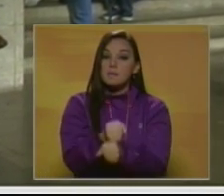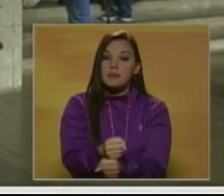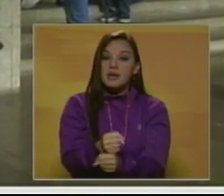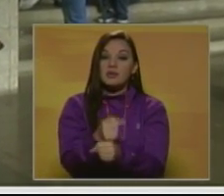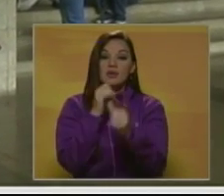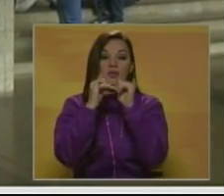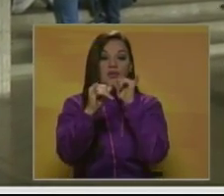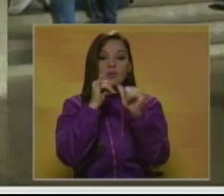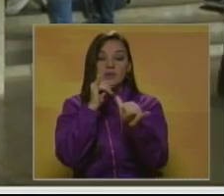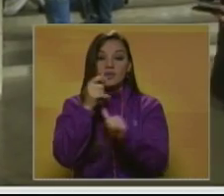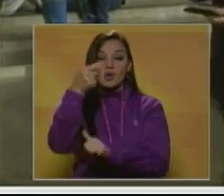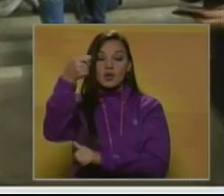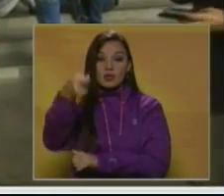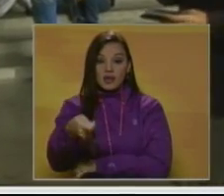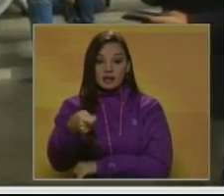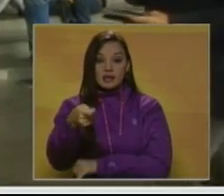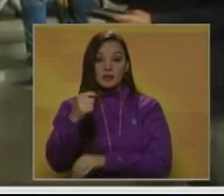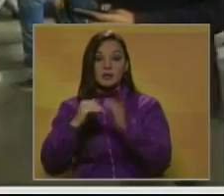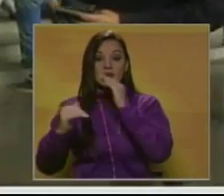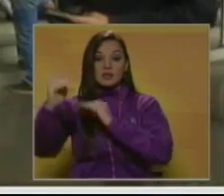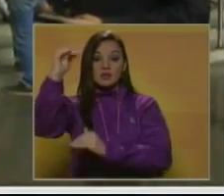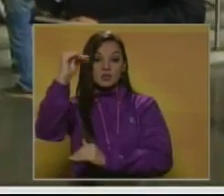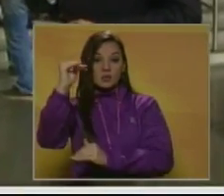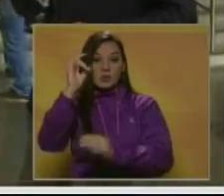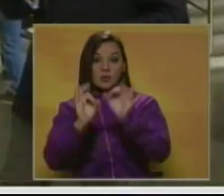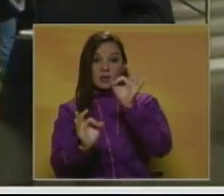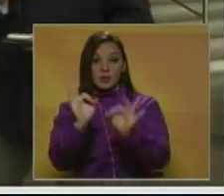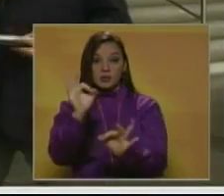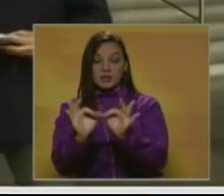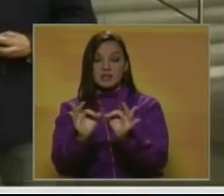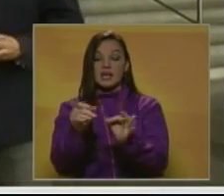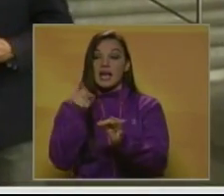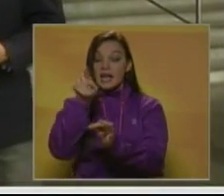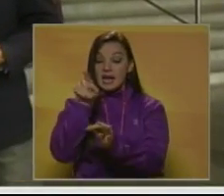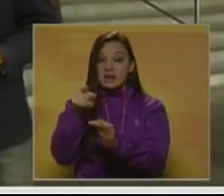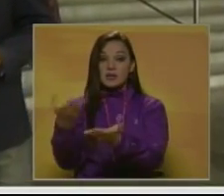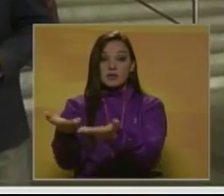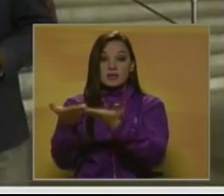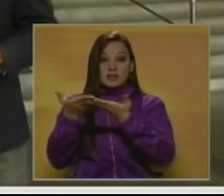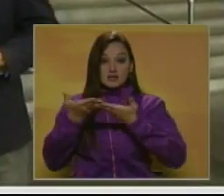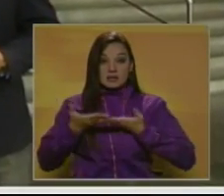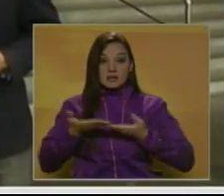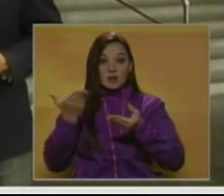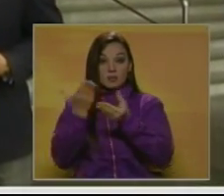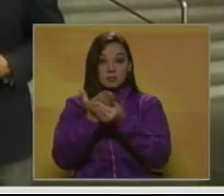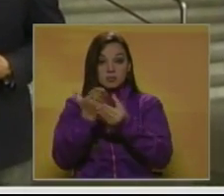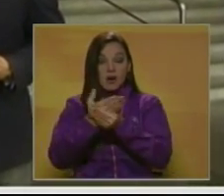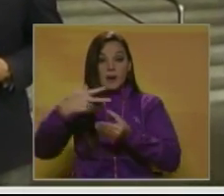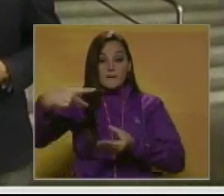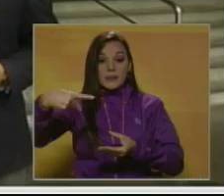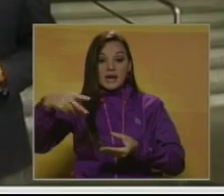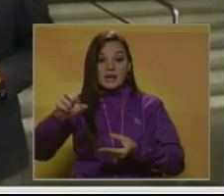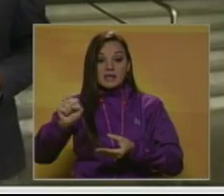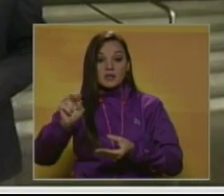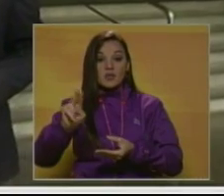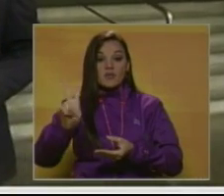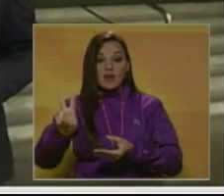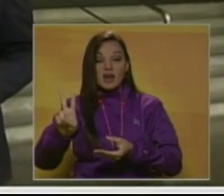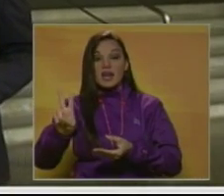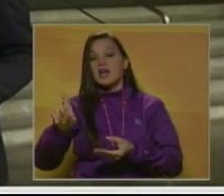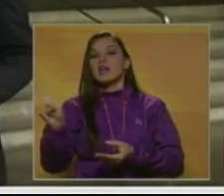instancia del máximo tribunal que recibió los recursos con medida cautelar contra los resultados en